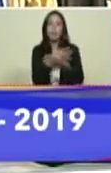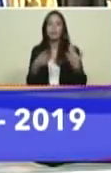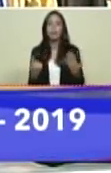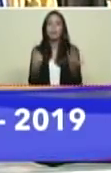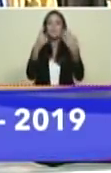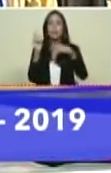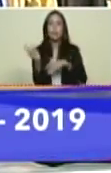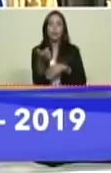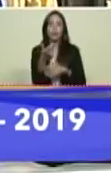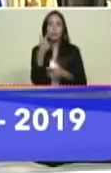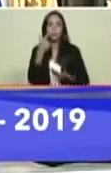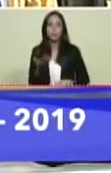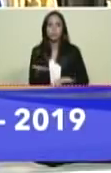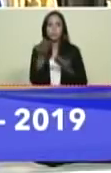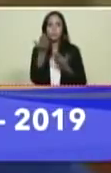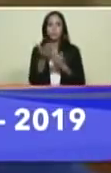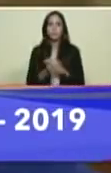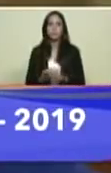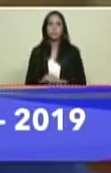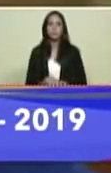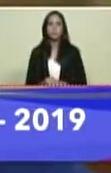grado.